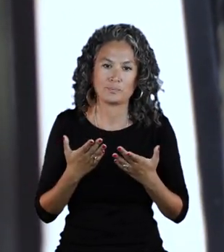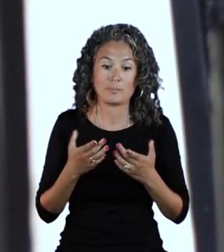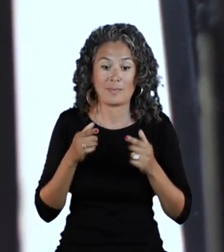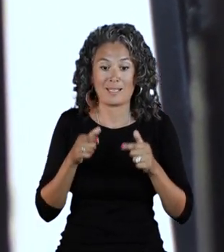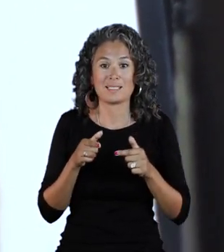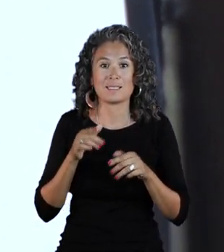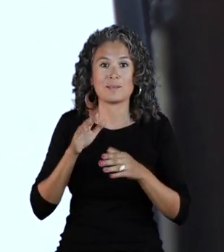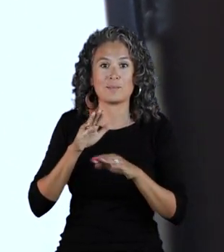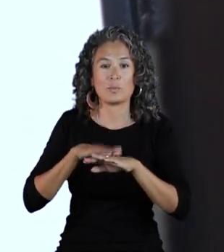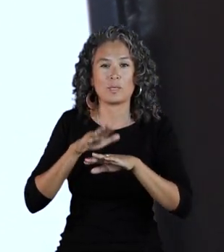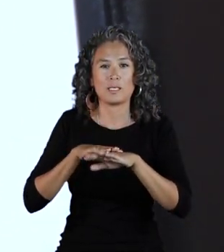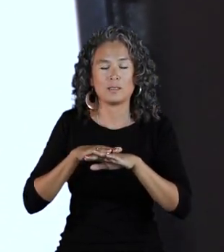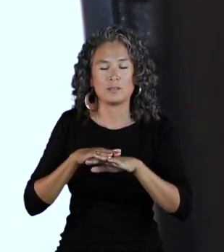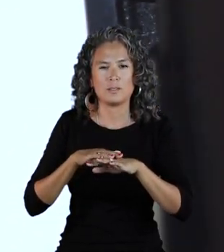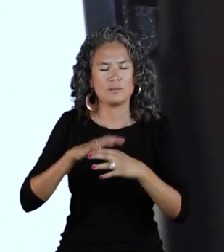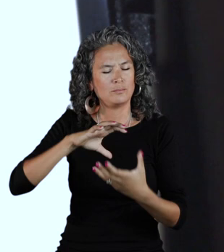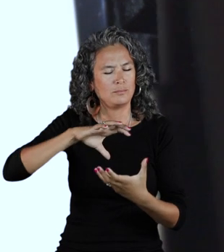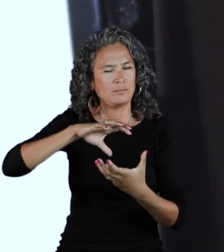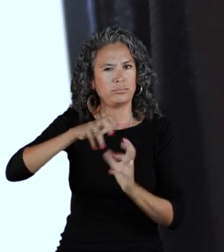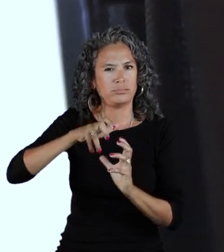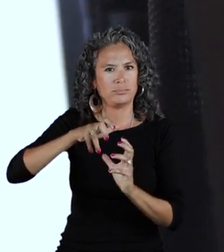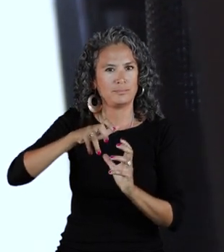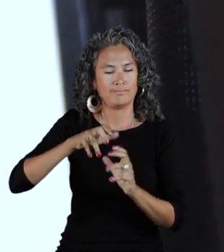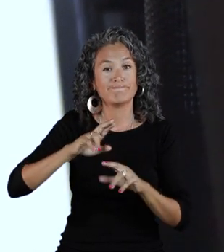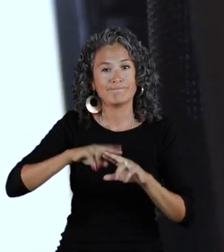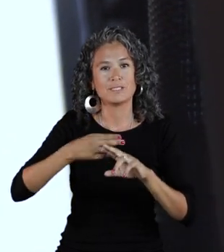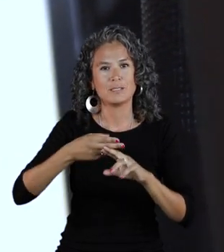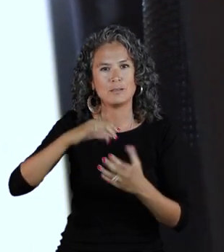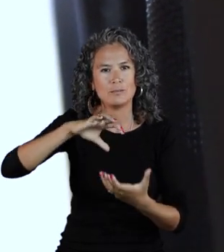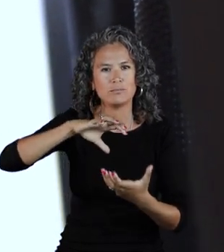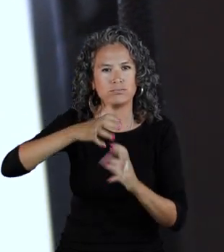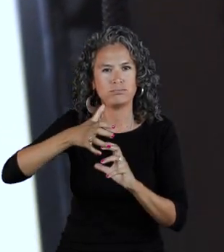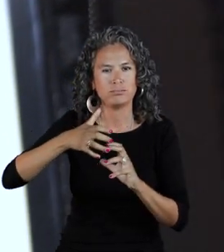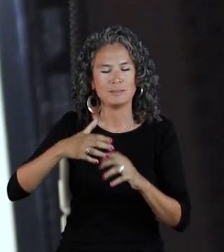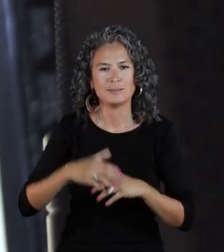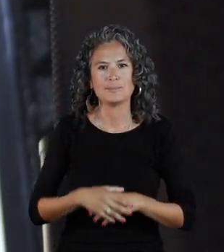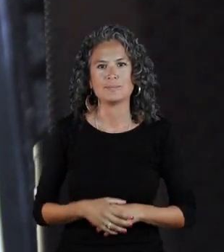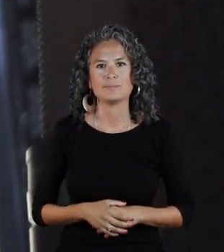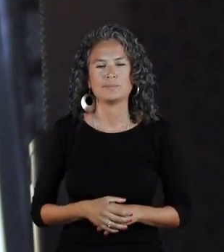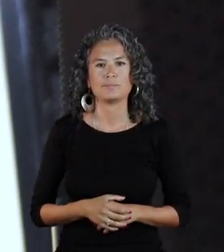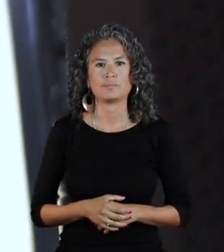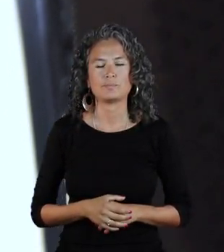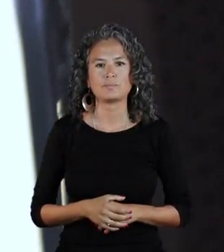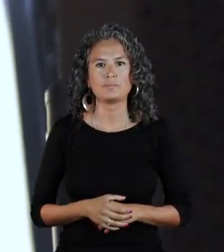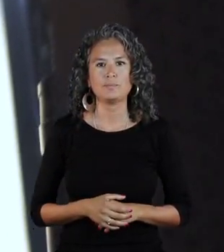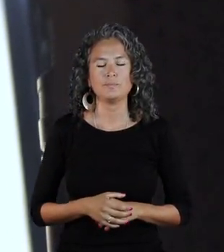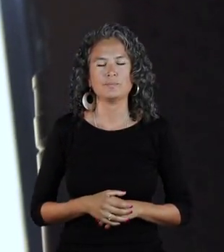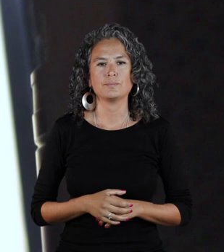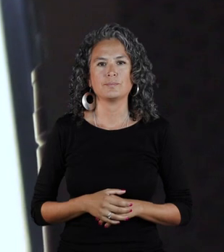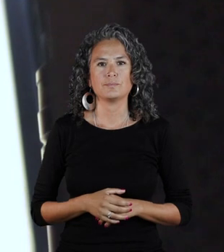Y ahí fue ese gran quiebre. Otro de los grandes quiebres.